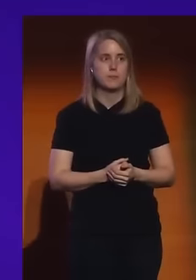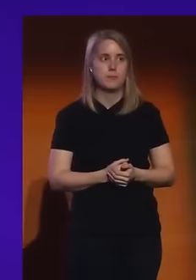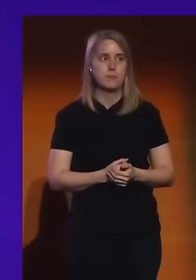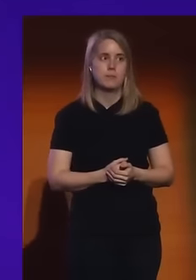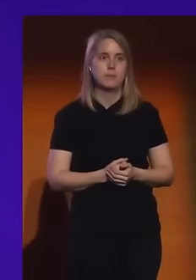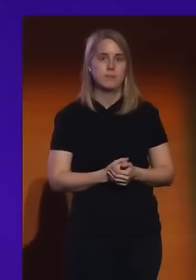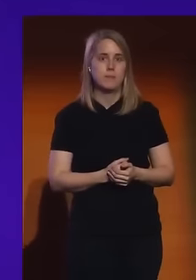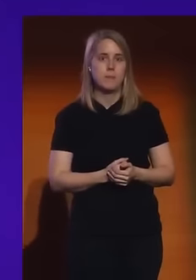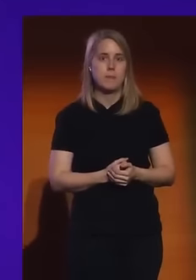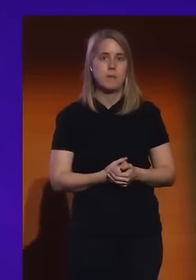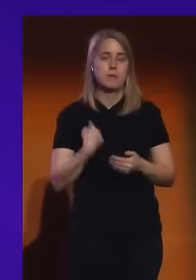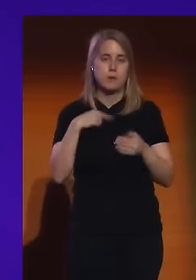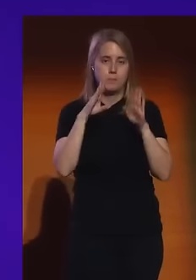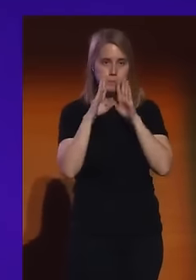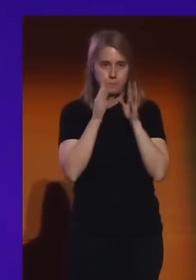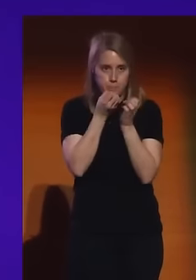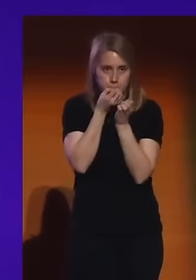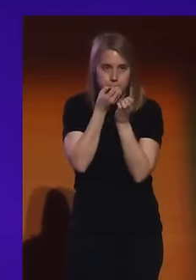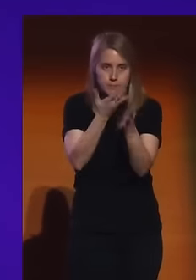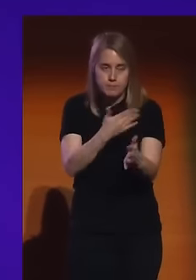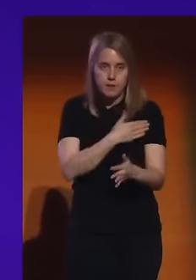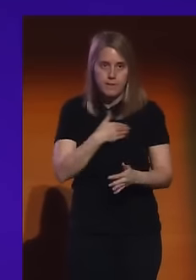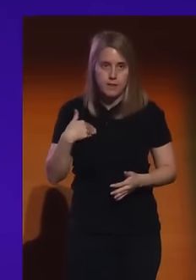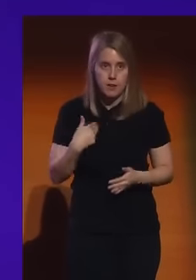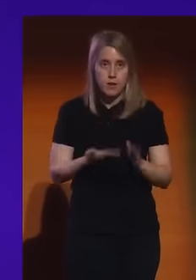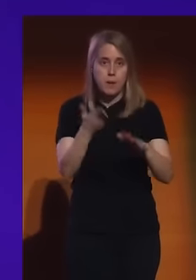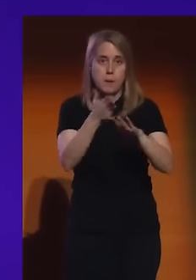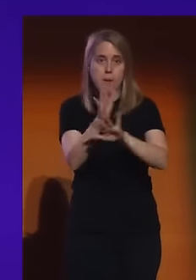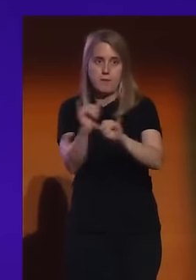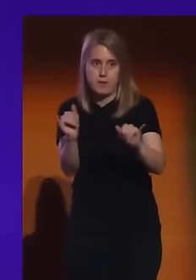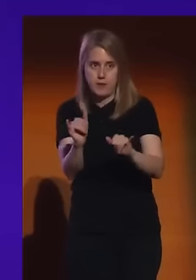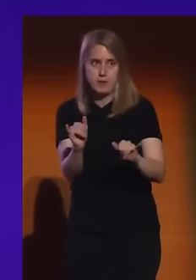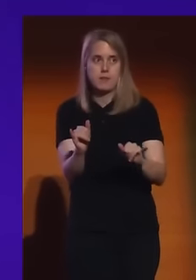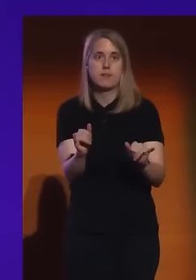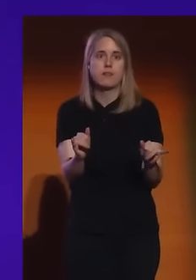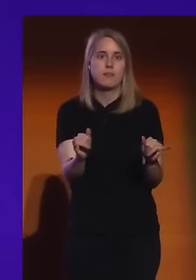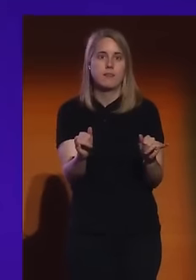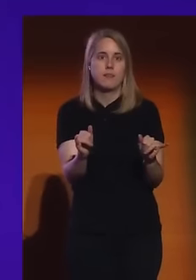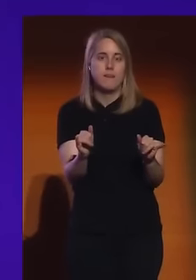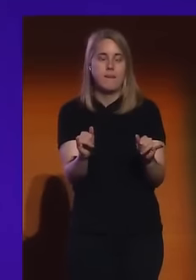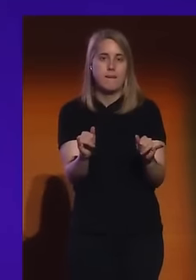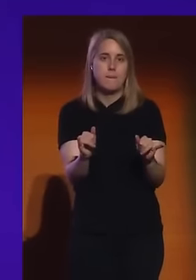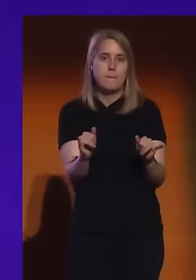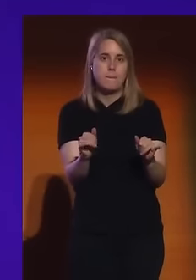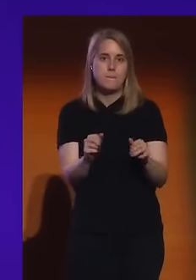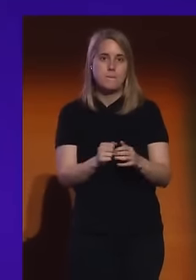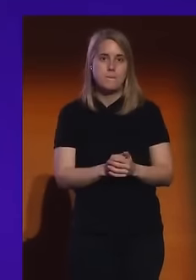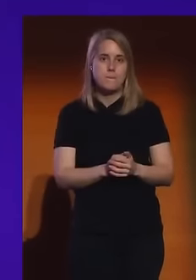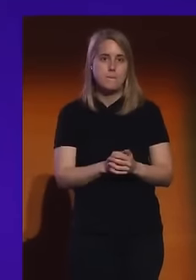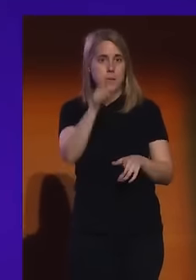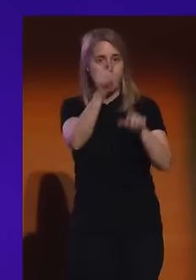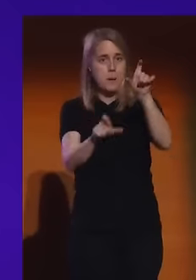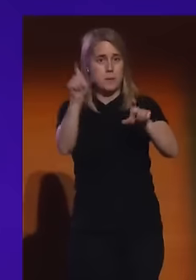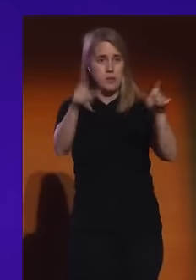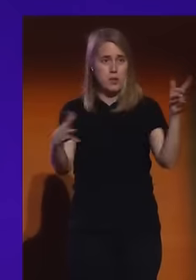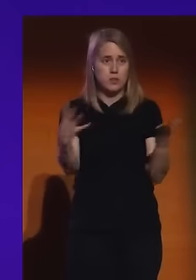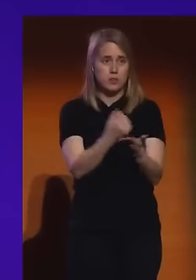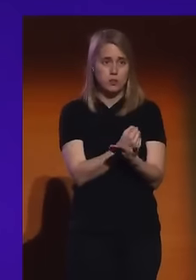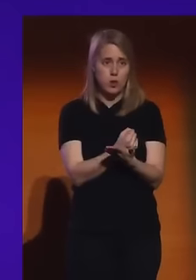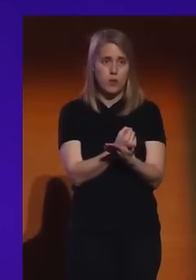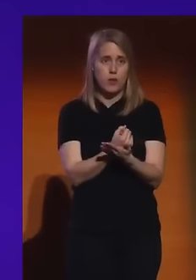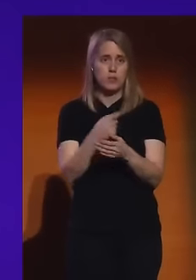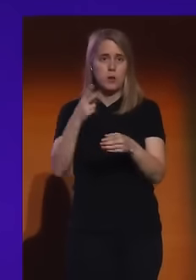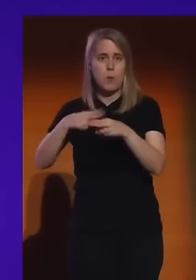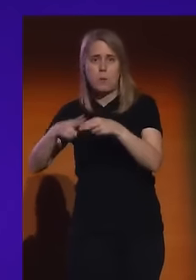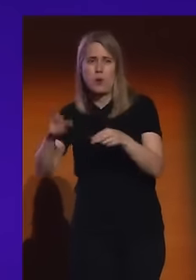egito aort Bat eg nahi dut bukat jateko ere bai jende guzar